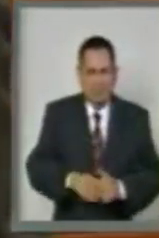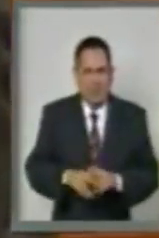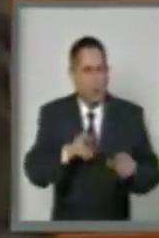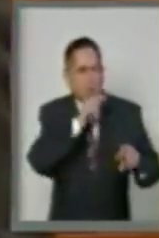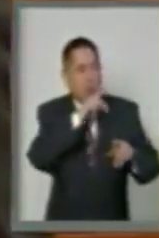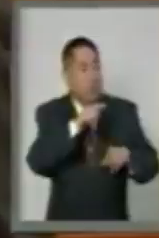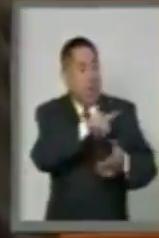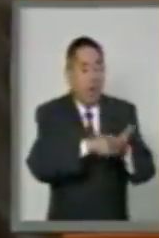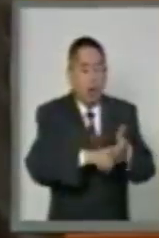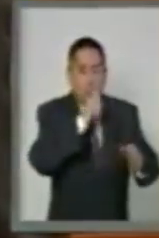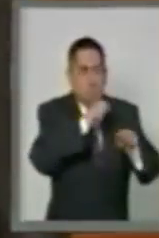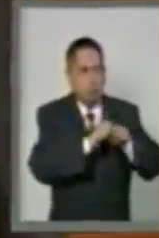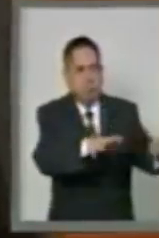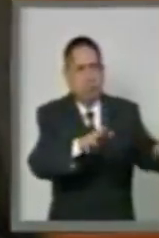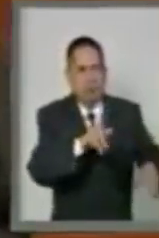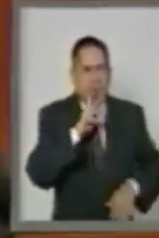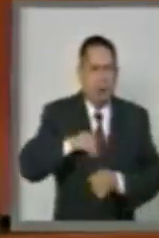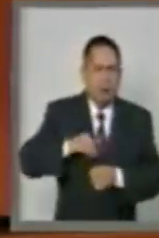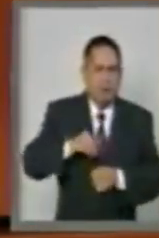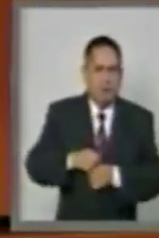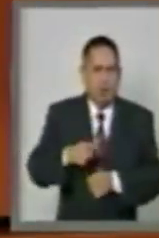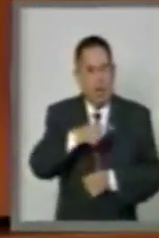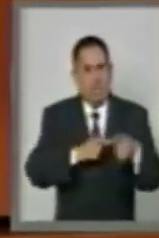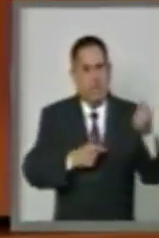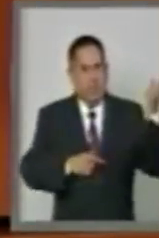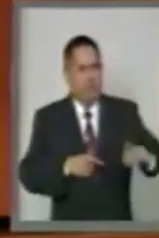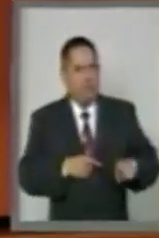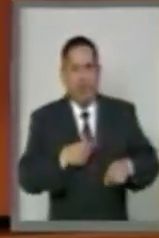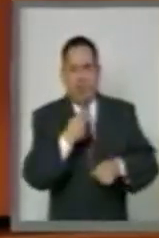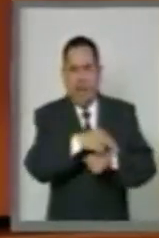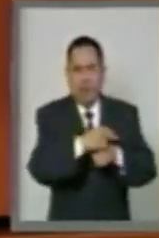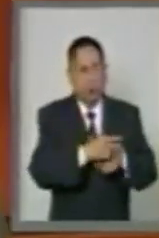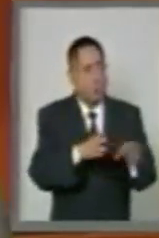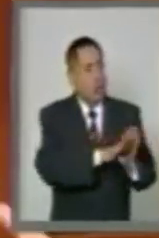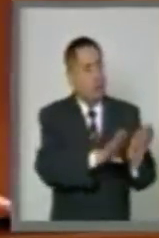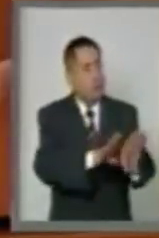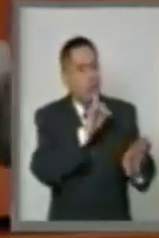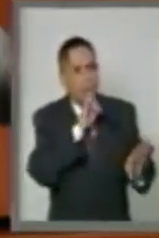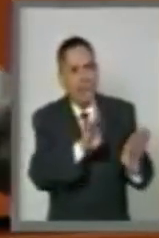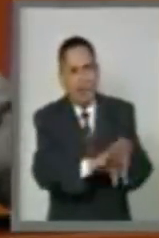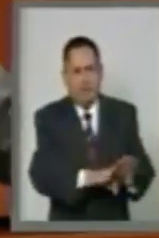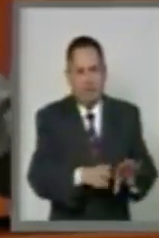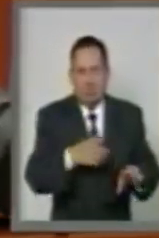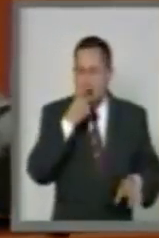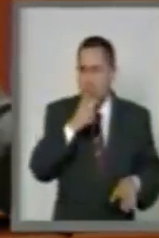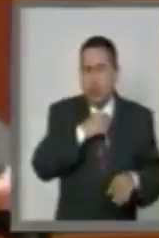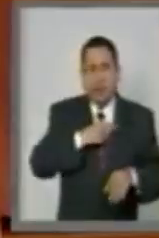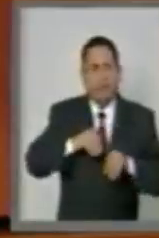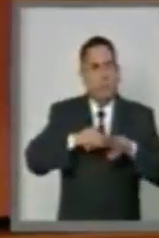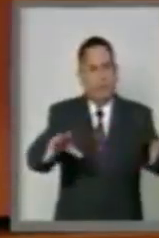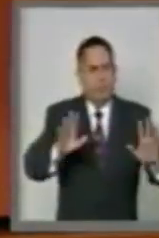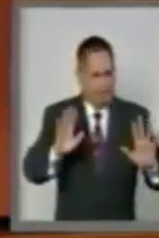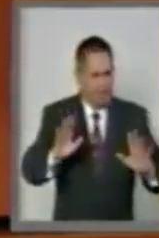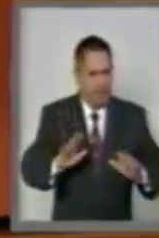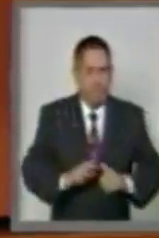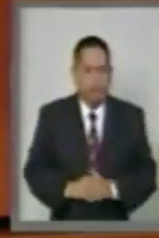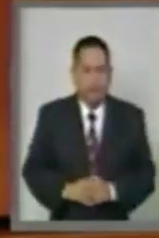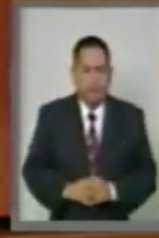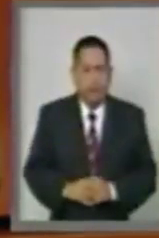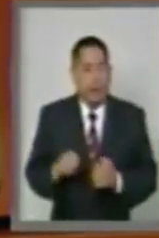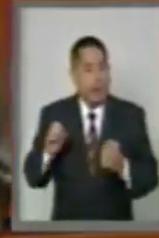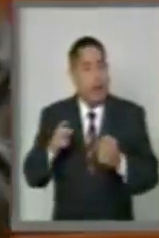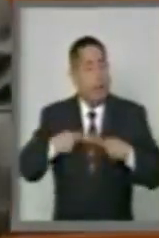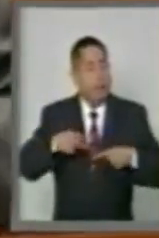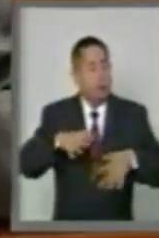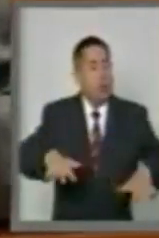no se preocupe, no sale nada. Que hay una dictadura mediática y lo que hay es que no salga nada, ¿verdad? Y engañan al